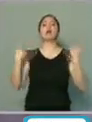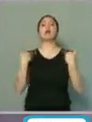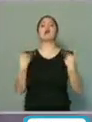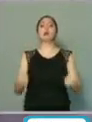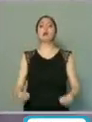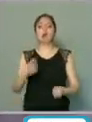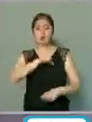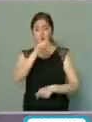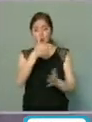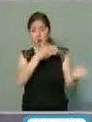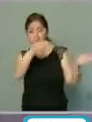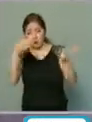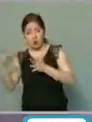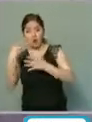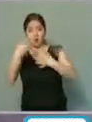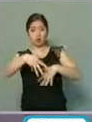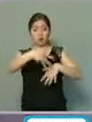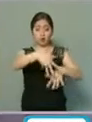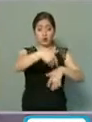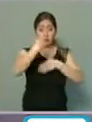hemos ya visto en estas marchas que están